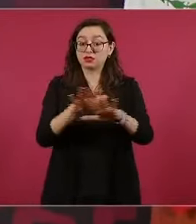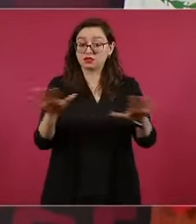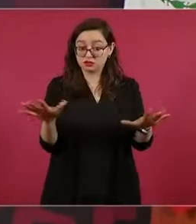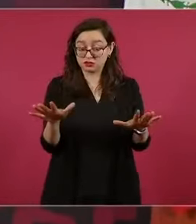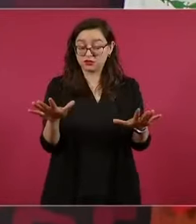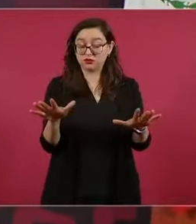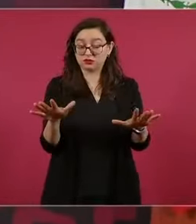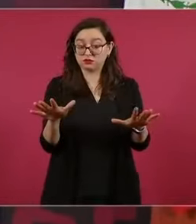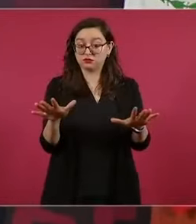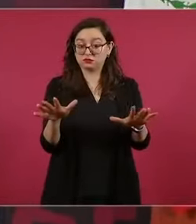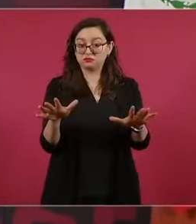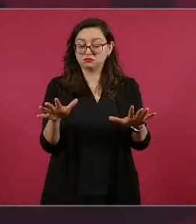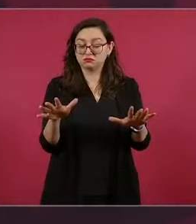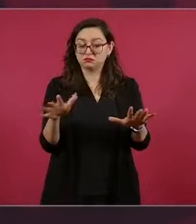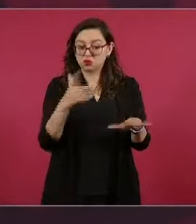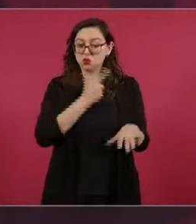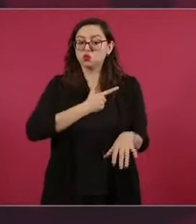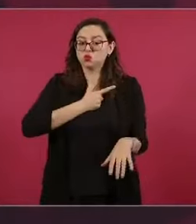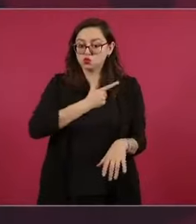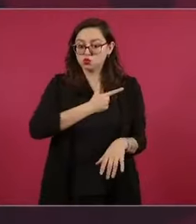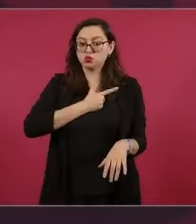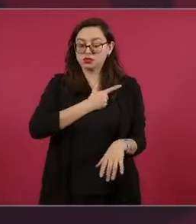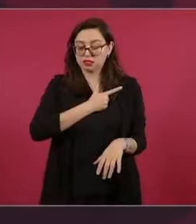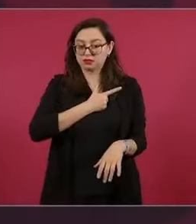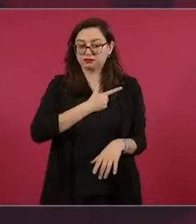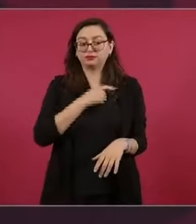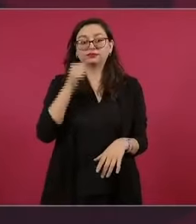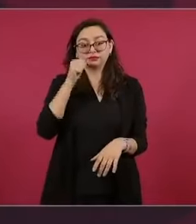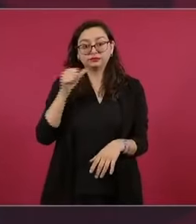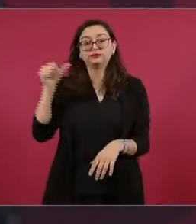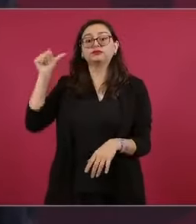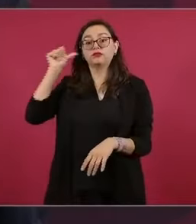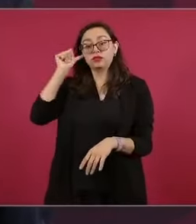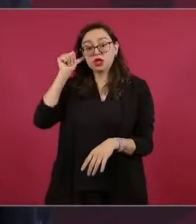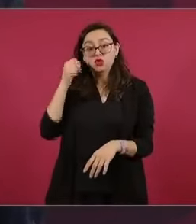dos servidores públicos desaparecidos